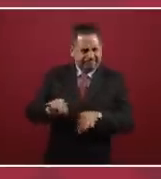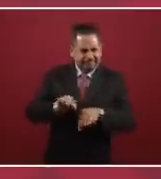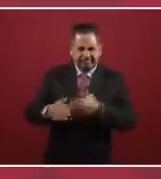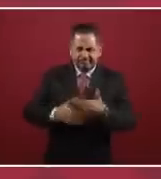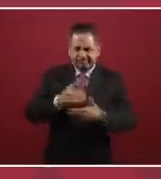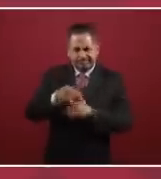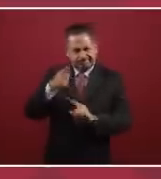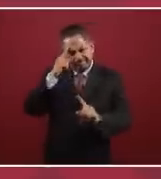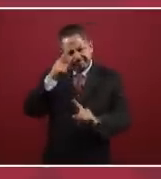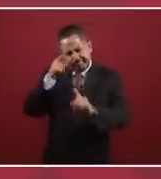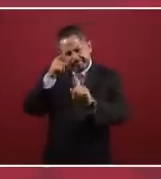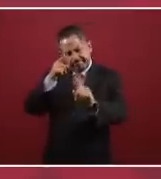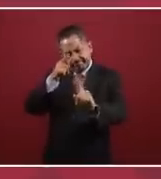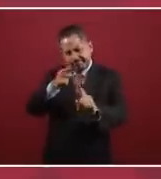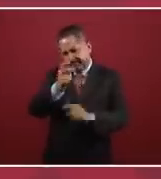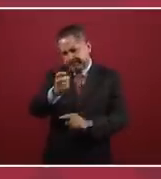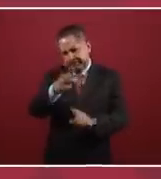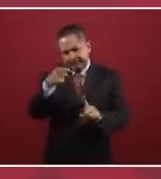ese propósito,